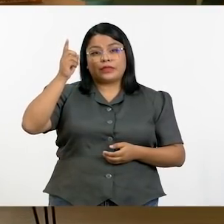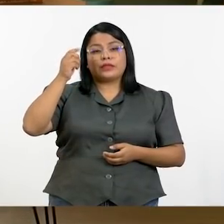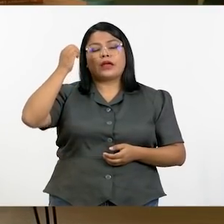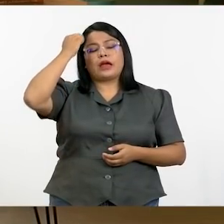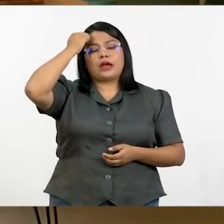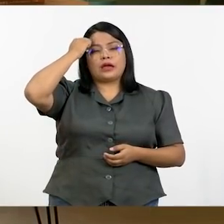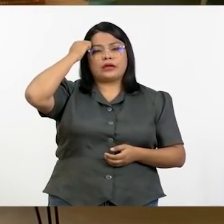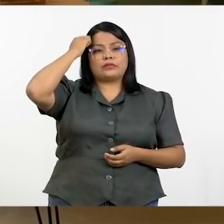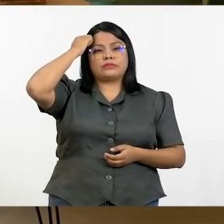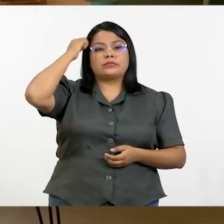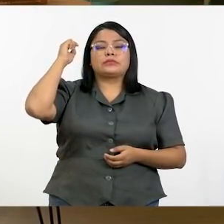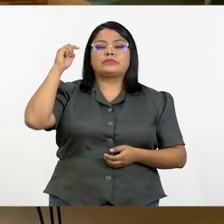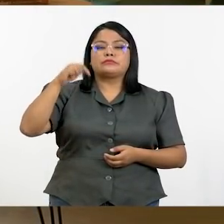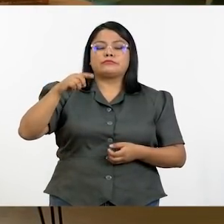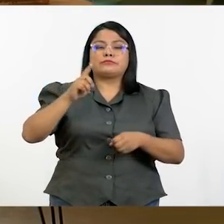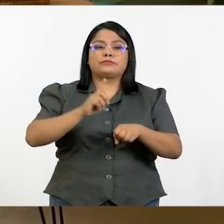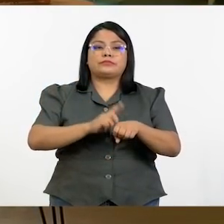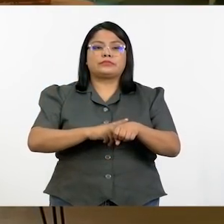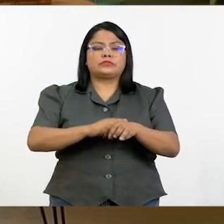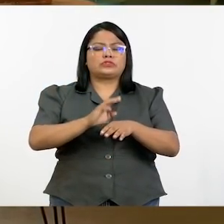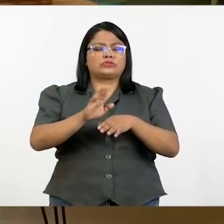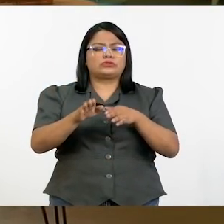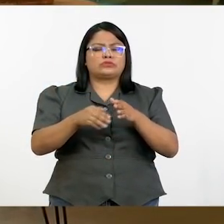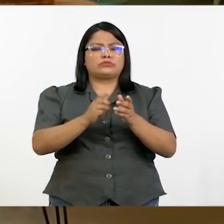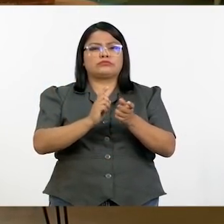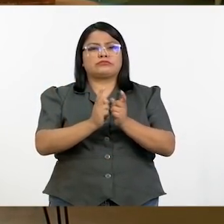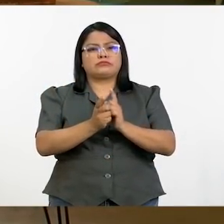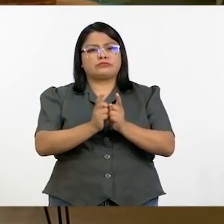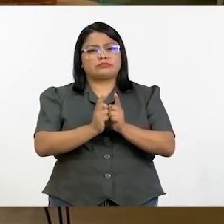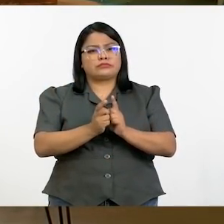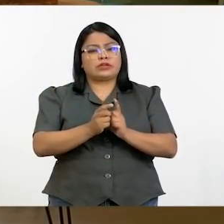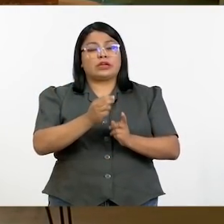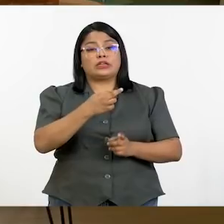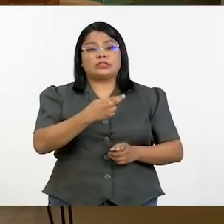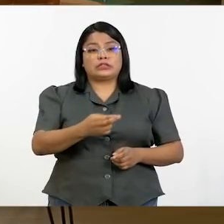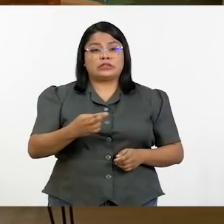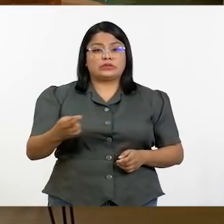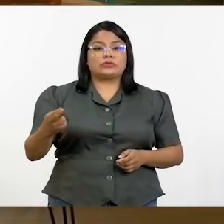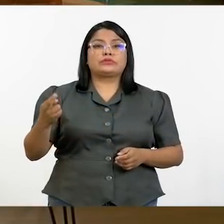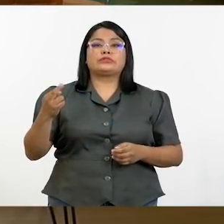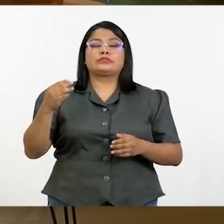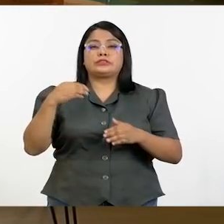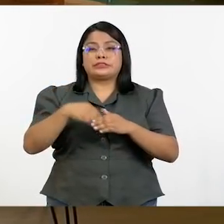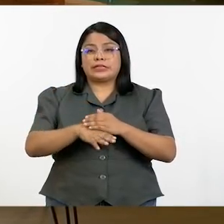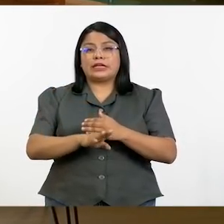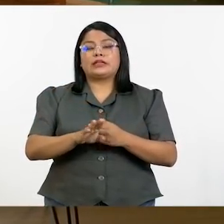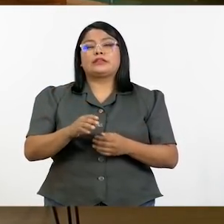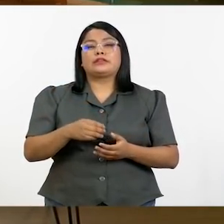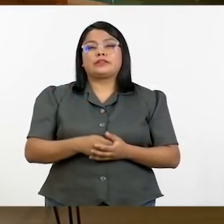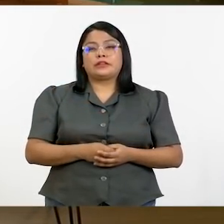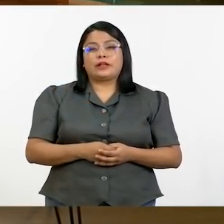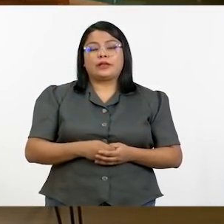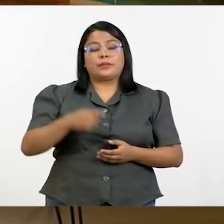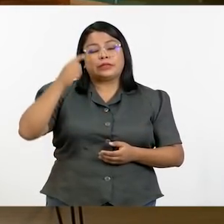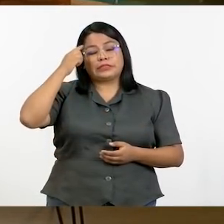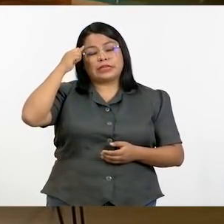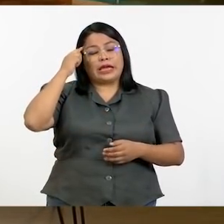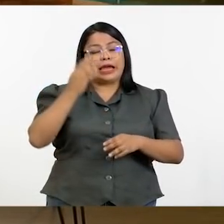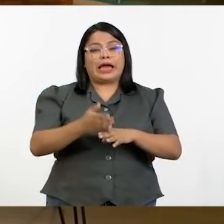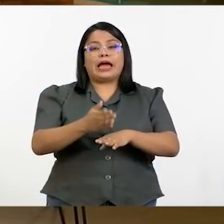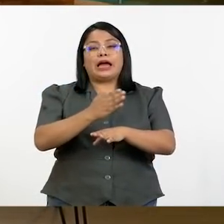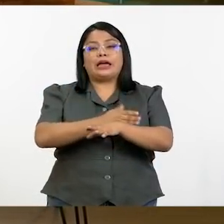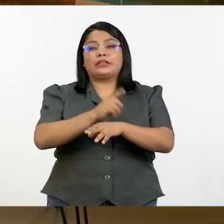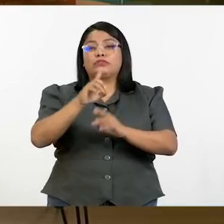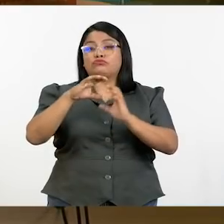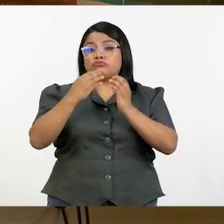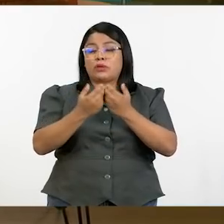Docentes, hemos aprendido hasta este momento todo lo relacionado con los recursos que conforman el área de anticipación de